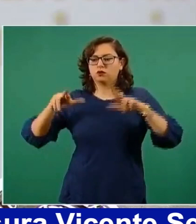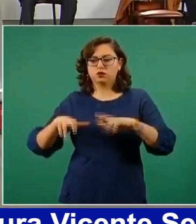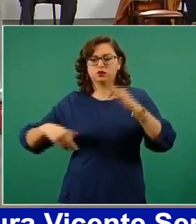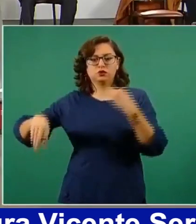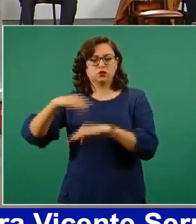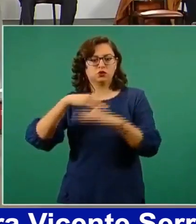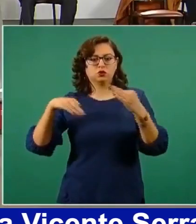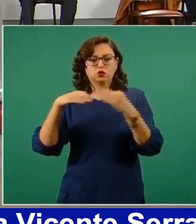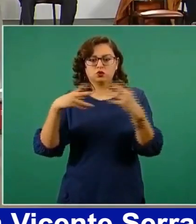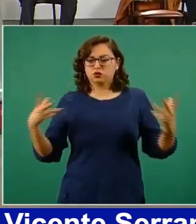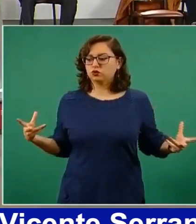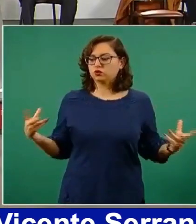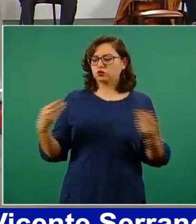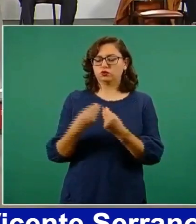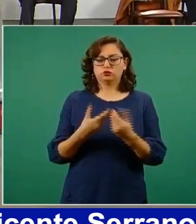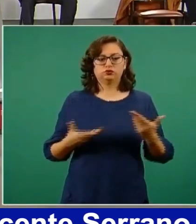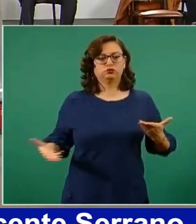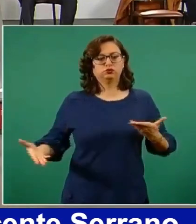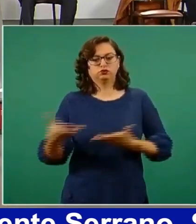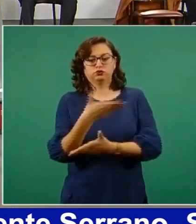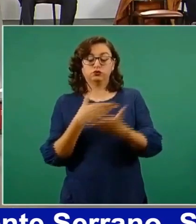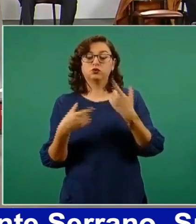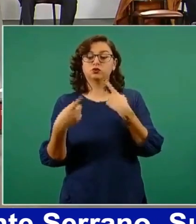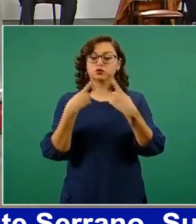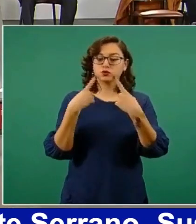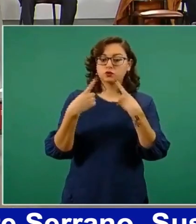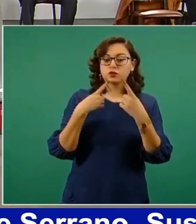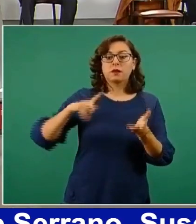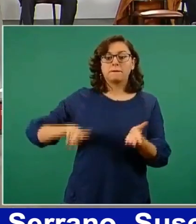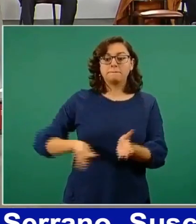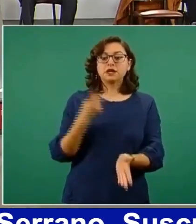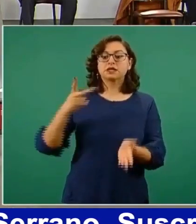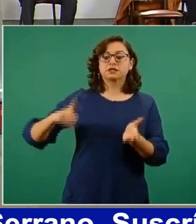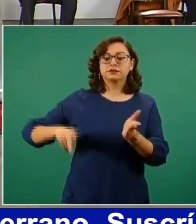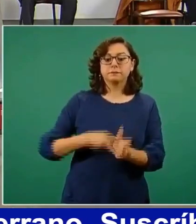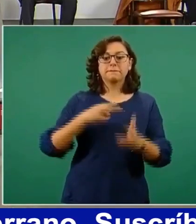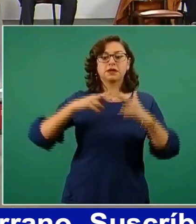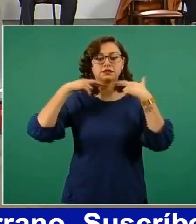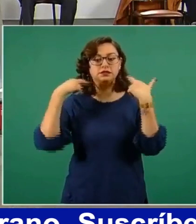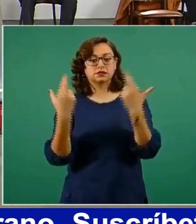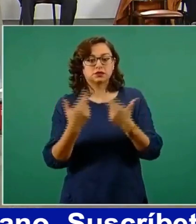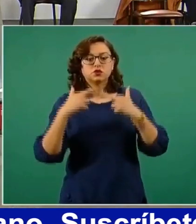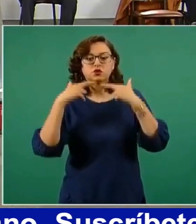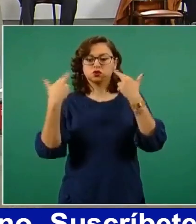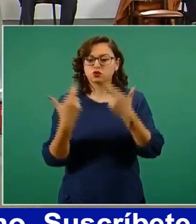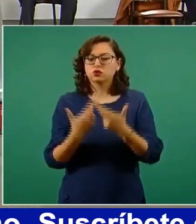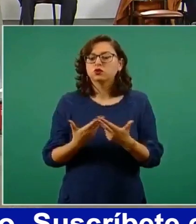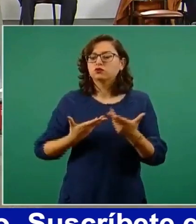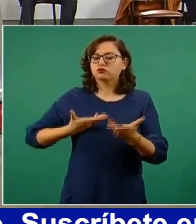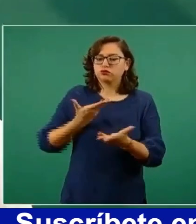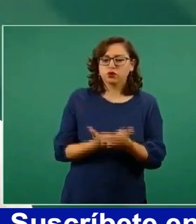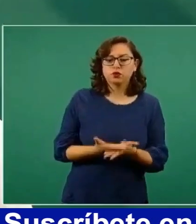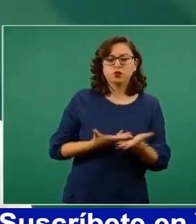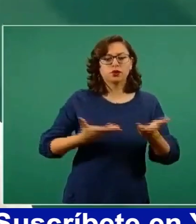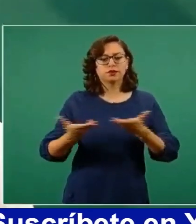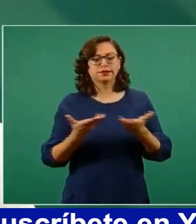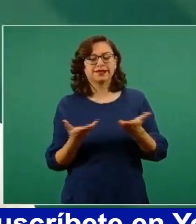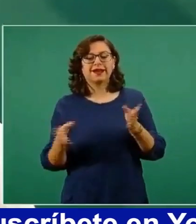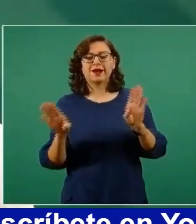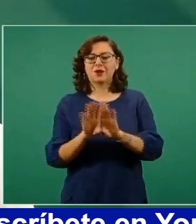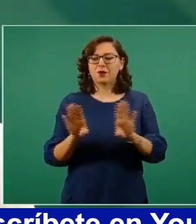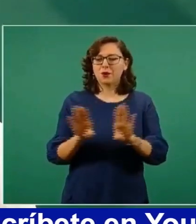que consistieron en decenas de reuniones donde se plantearon cuáles eran